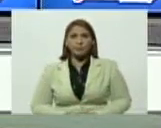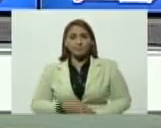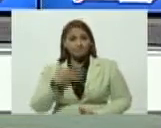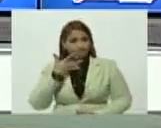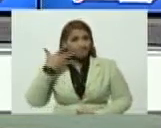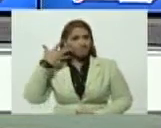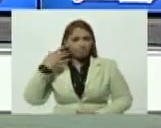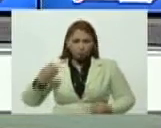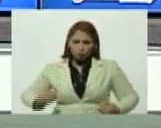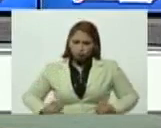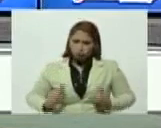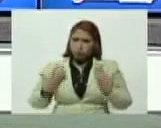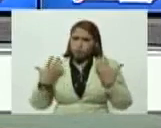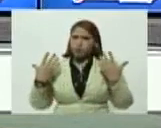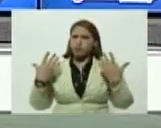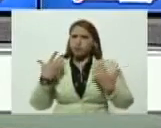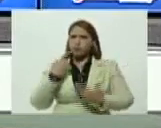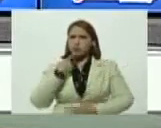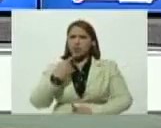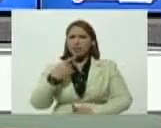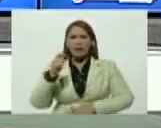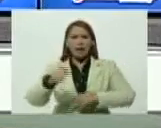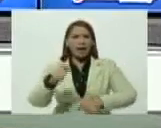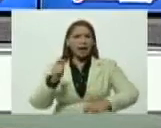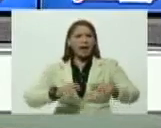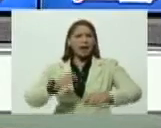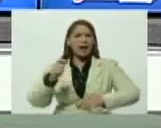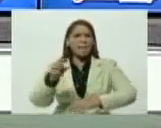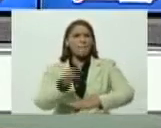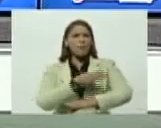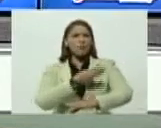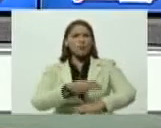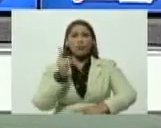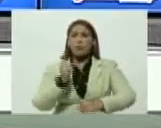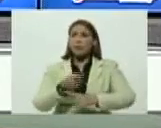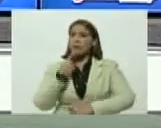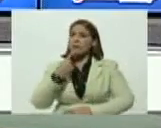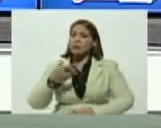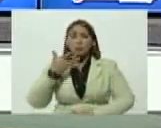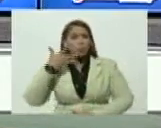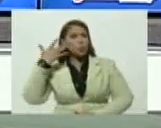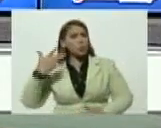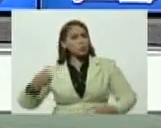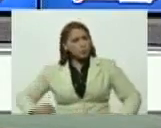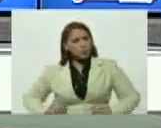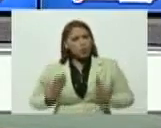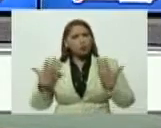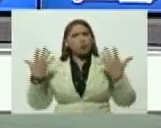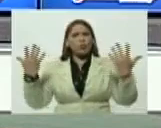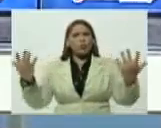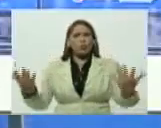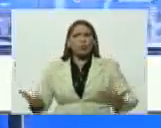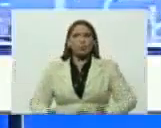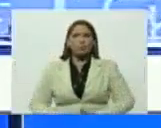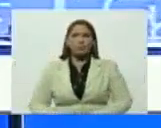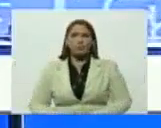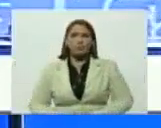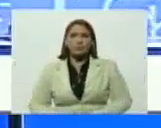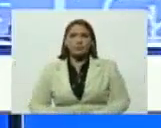orgullo y emoción, como diría una gaita, tengo que decir con orgullo y emoción